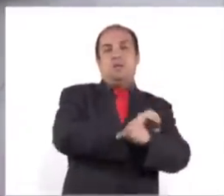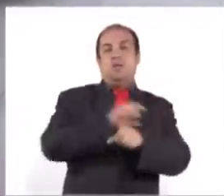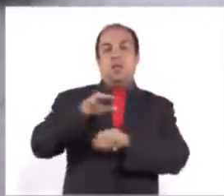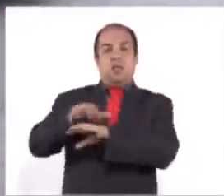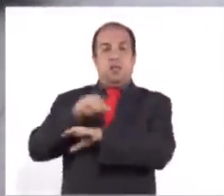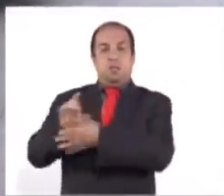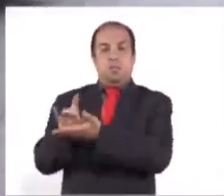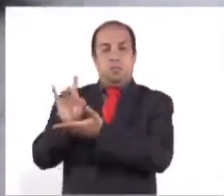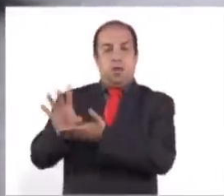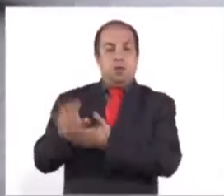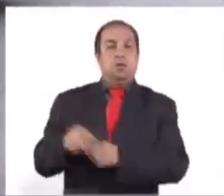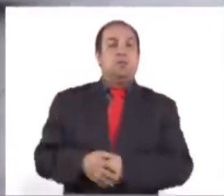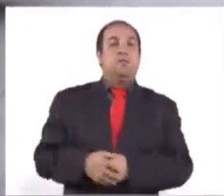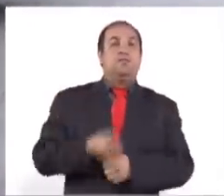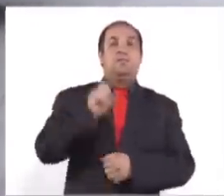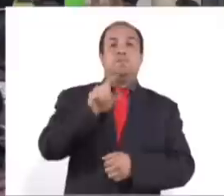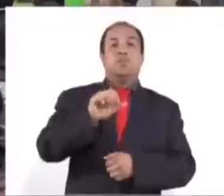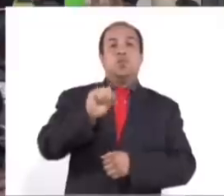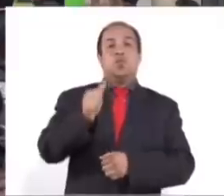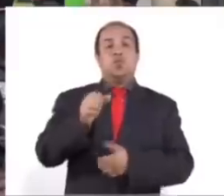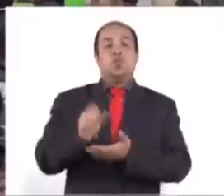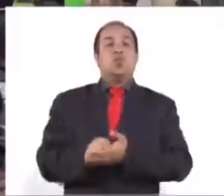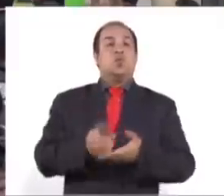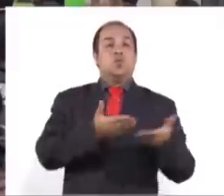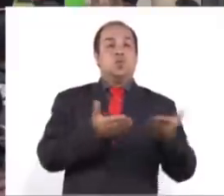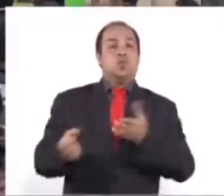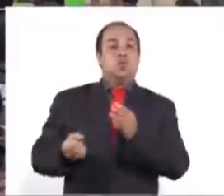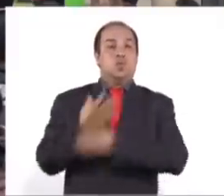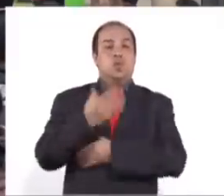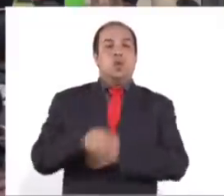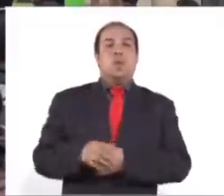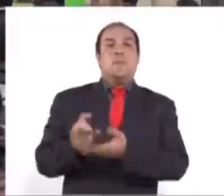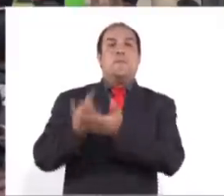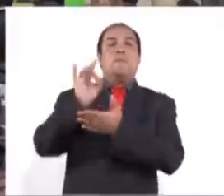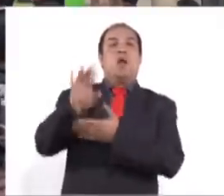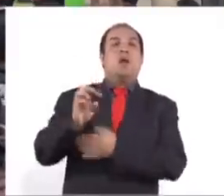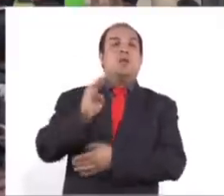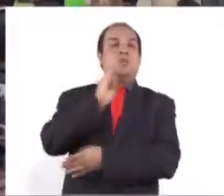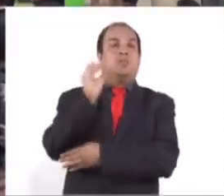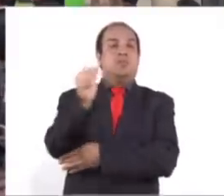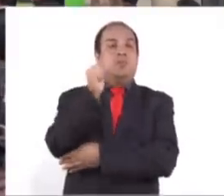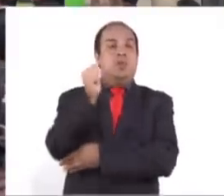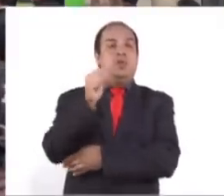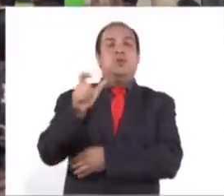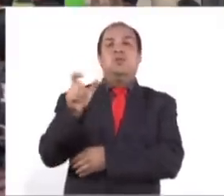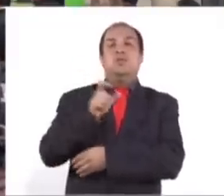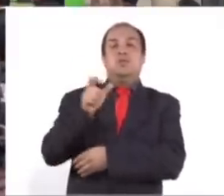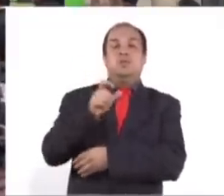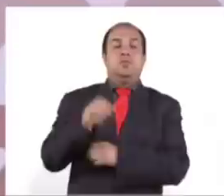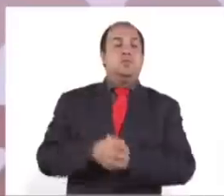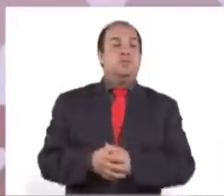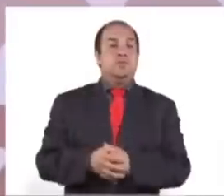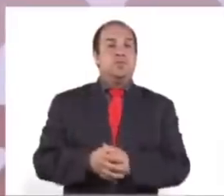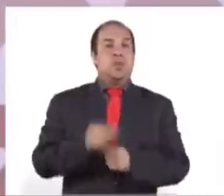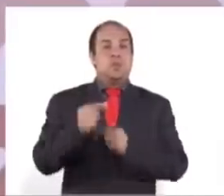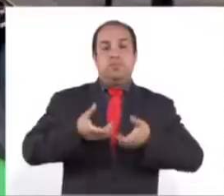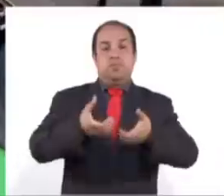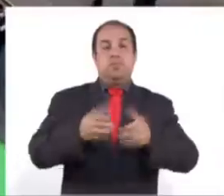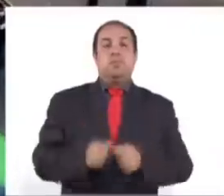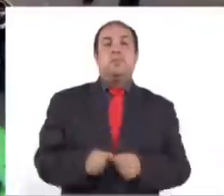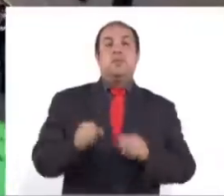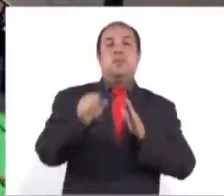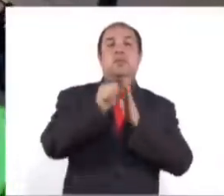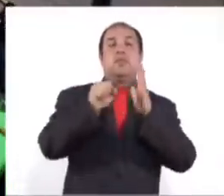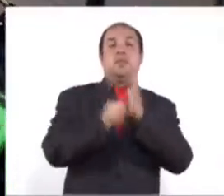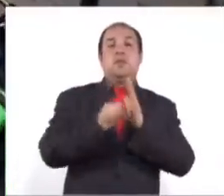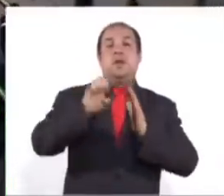que lleguen también van a ir hacia Milpa Alta y Xochimilco, que hay mucha necesidad también en esa zona, y así los vamos a ir reubicando.